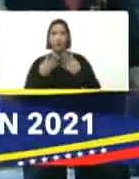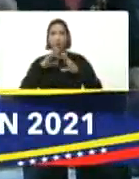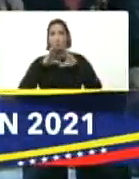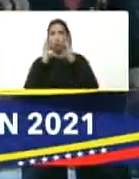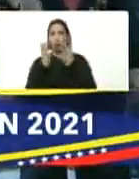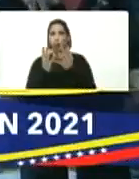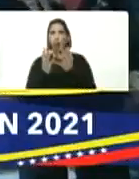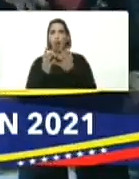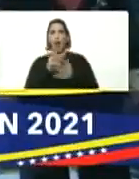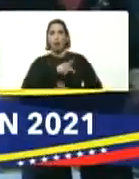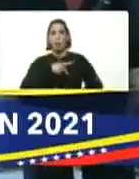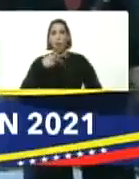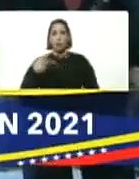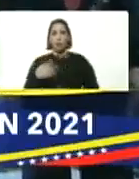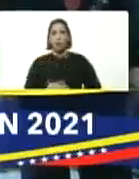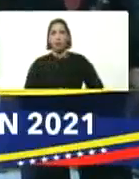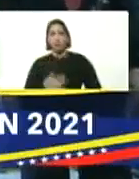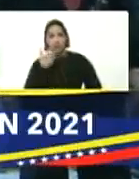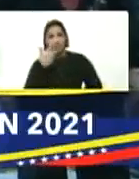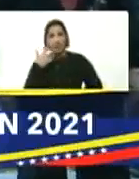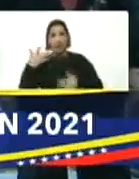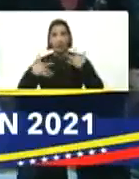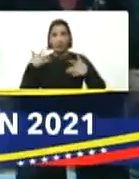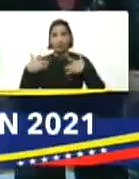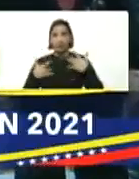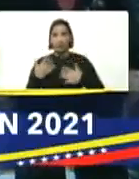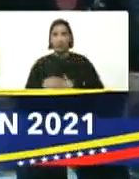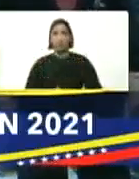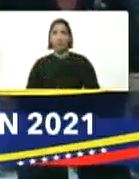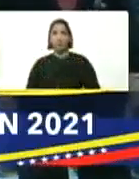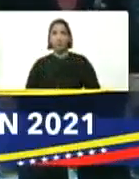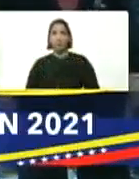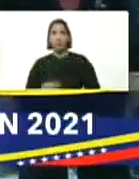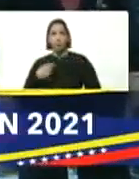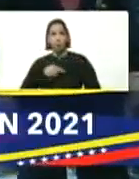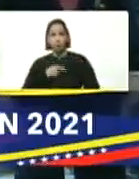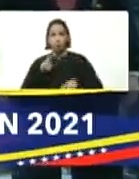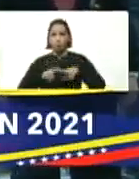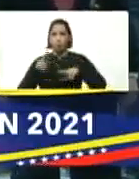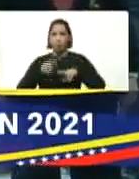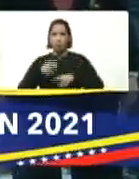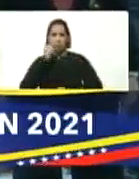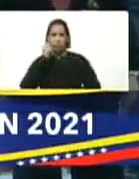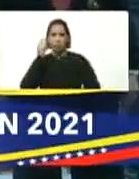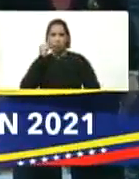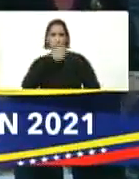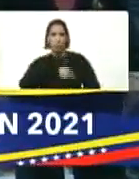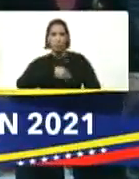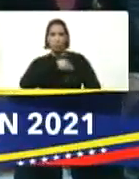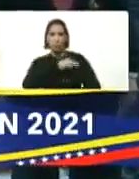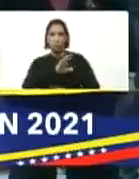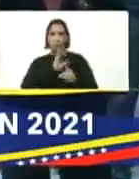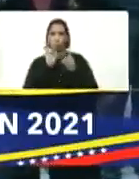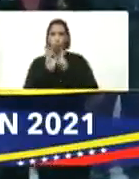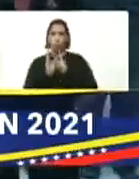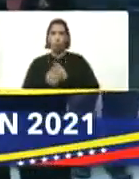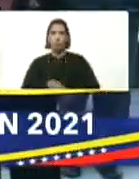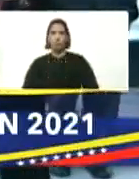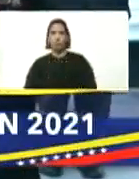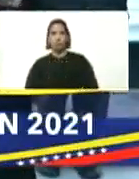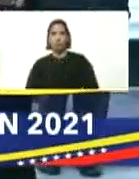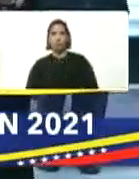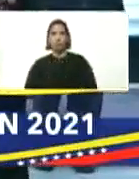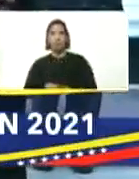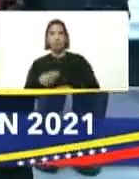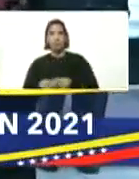Poesía. 3 eventos de primer nivel, 3 en 1. Y aquí estamos con los niños y niñas. de la Misión Cultura,